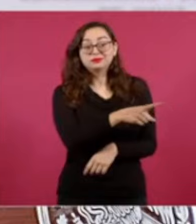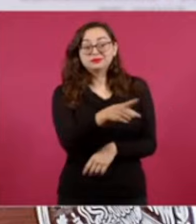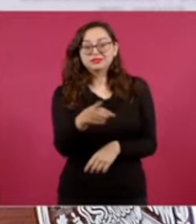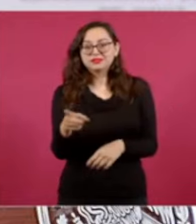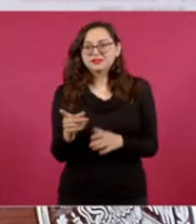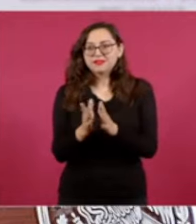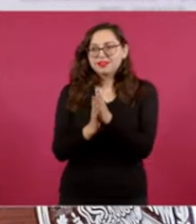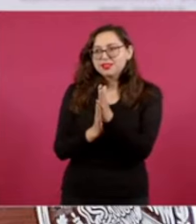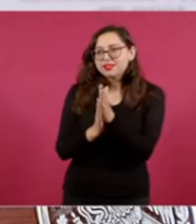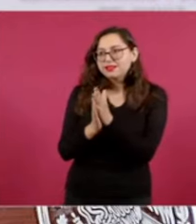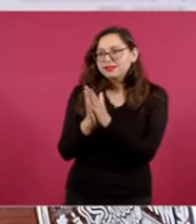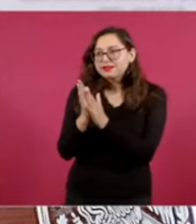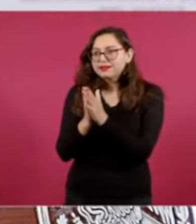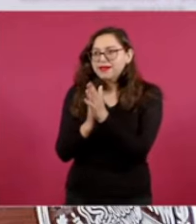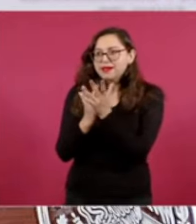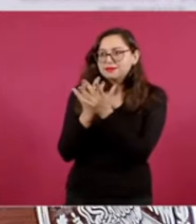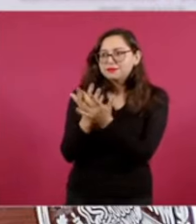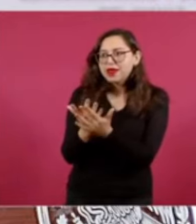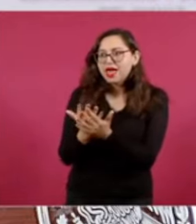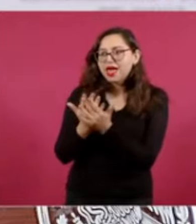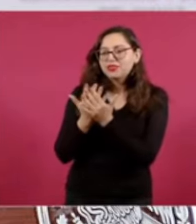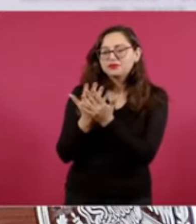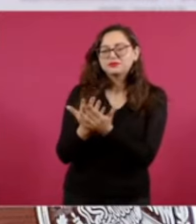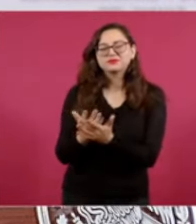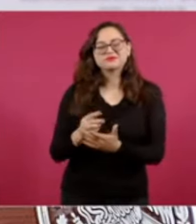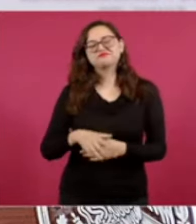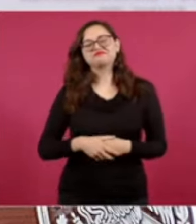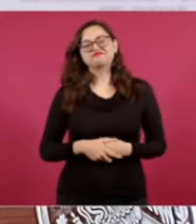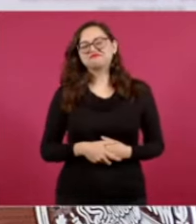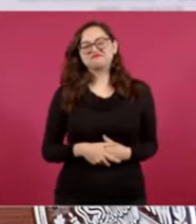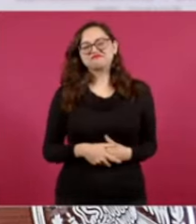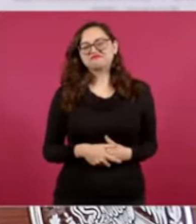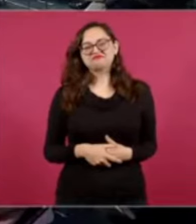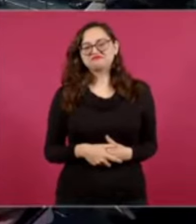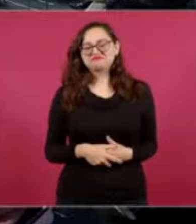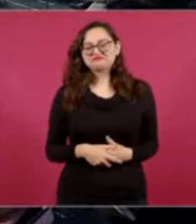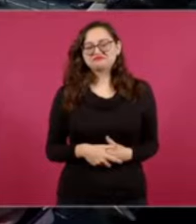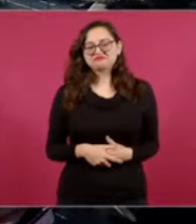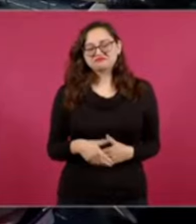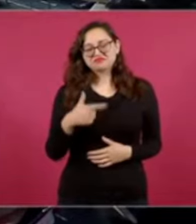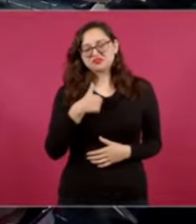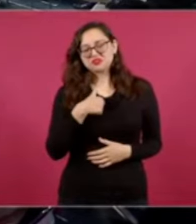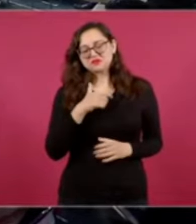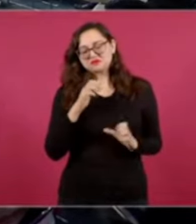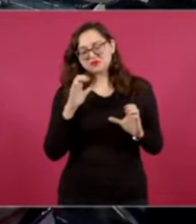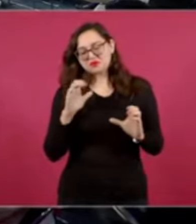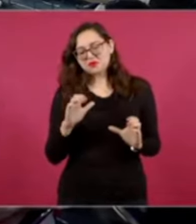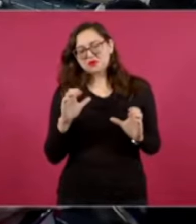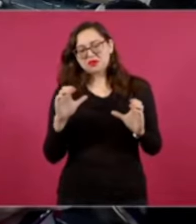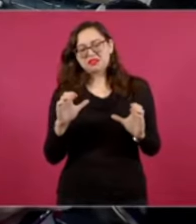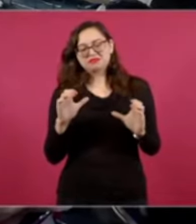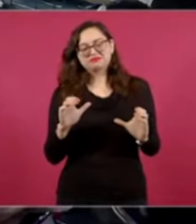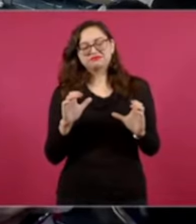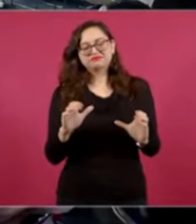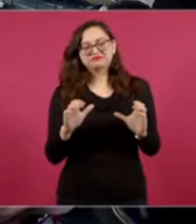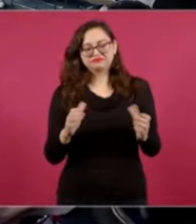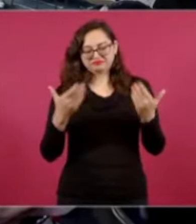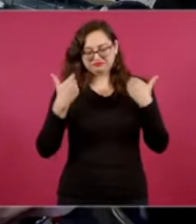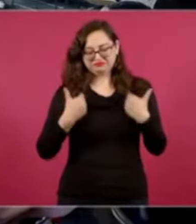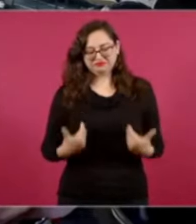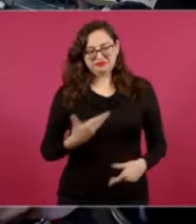como buitres, es temporada de sopilotes, entonces tengo que cuidar la